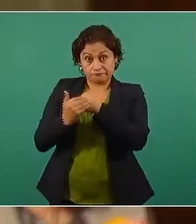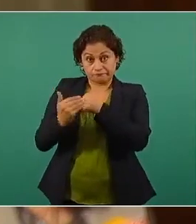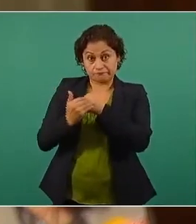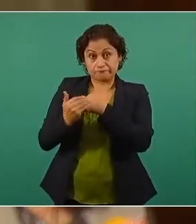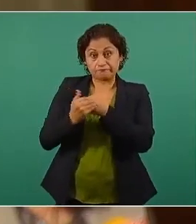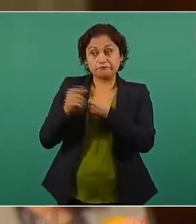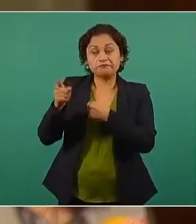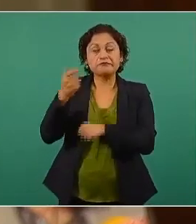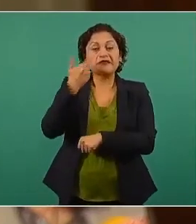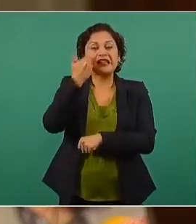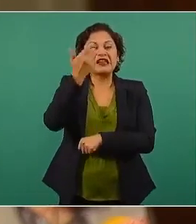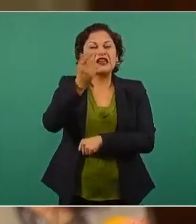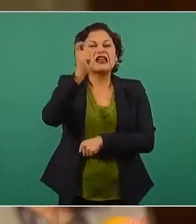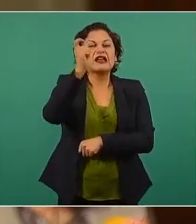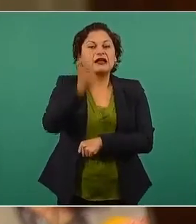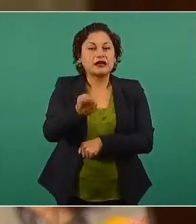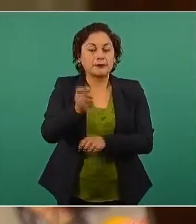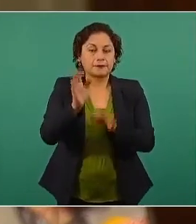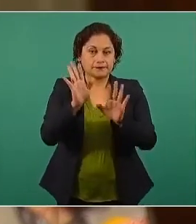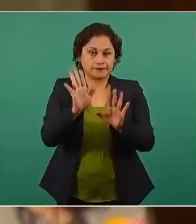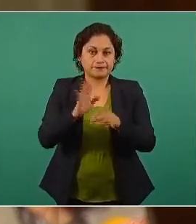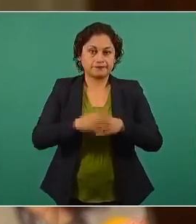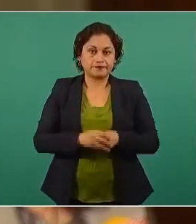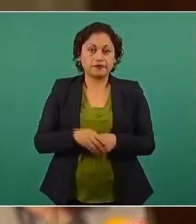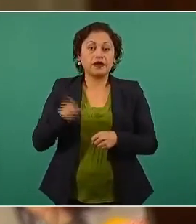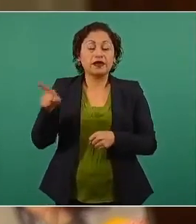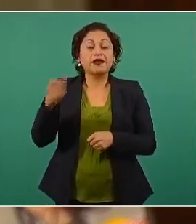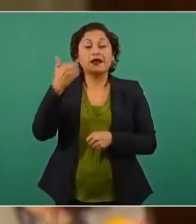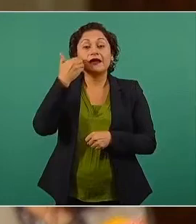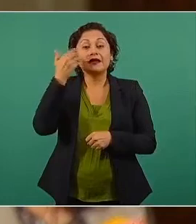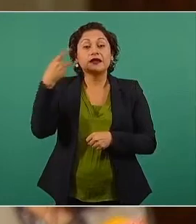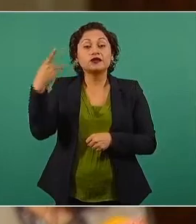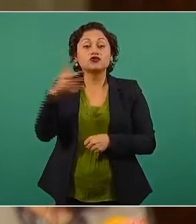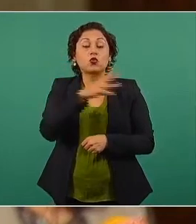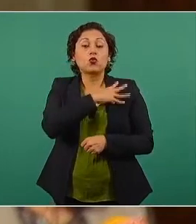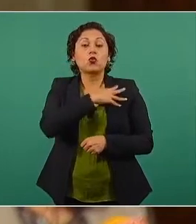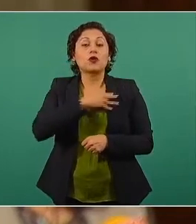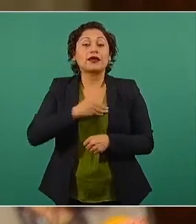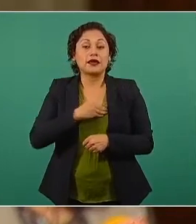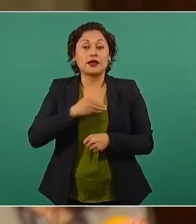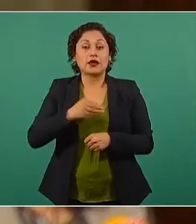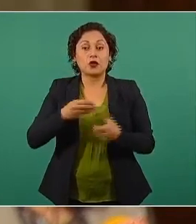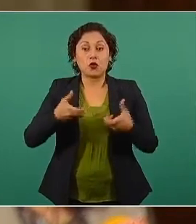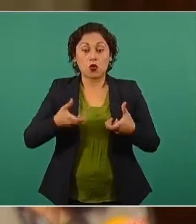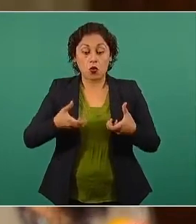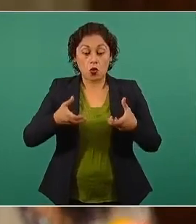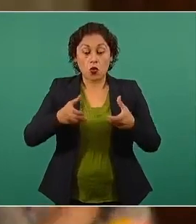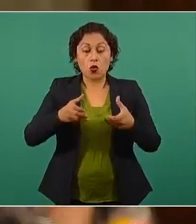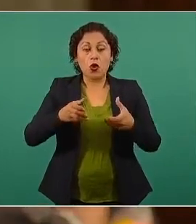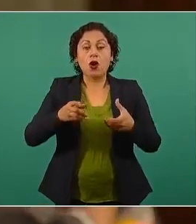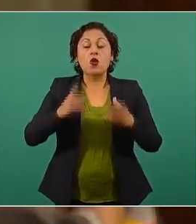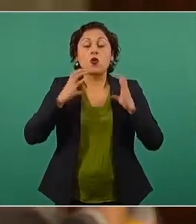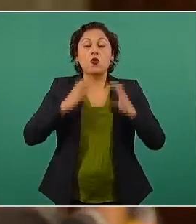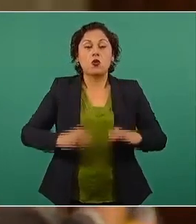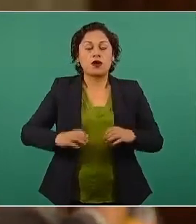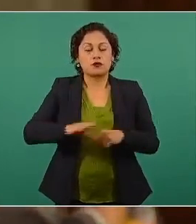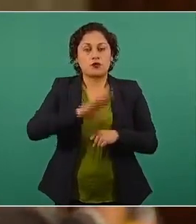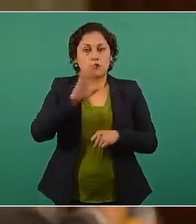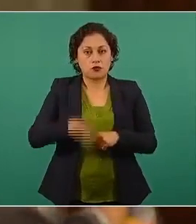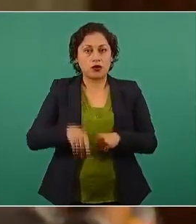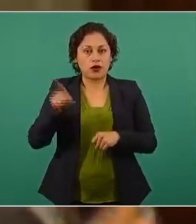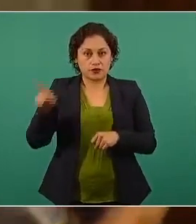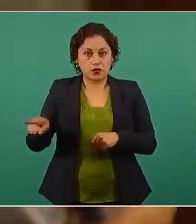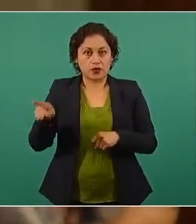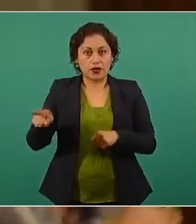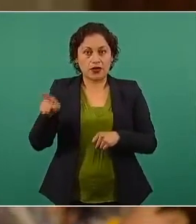quiere es, uno, que se exhume el cuerpo de su hijo. Ella no quiere regresar nunca más a Nuevo Laredo, quiere que se lo